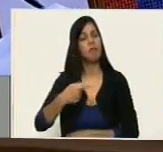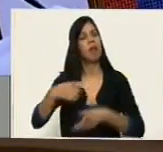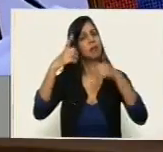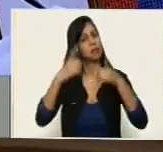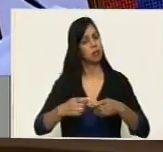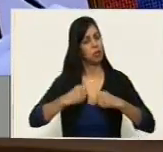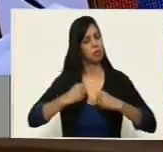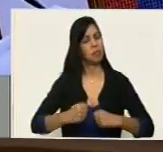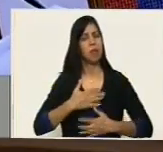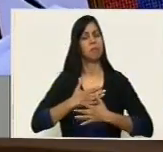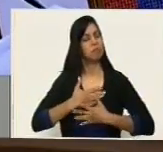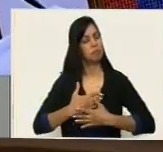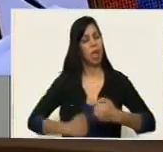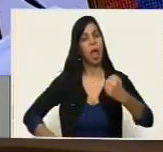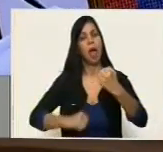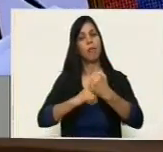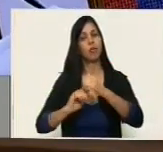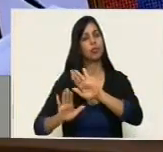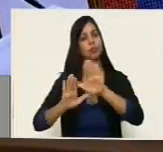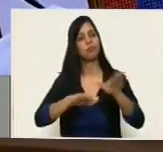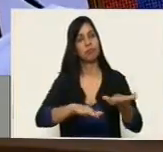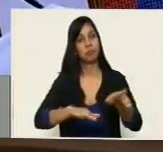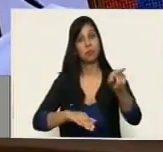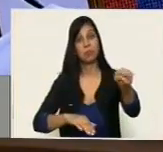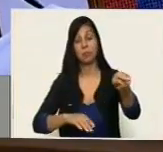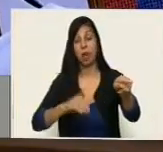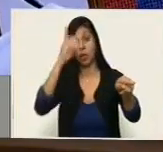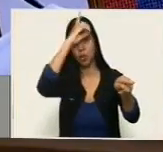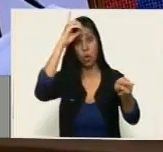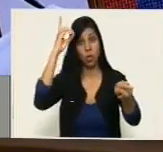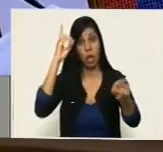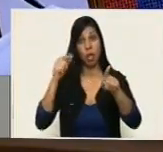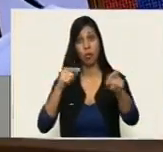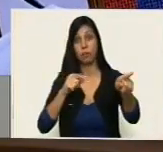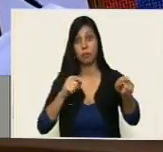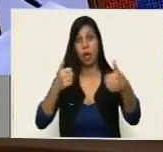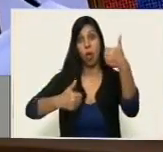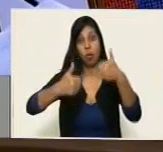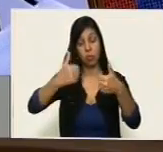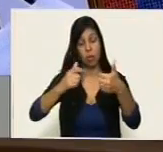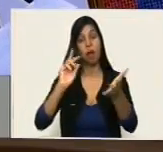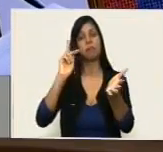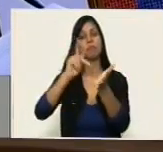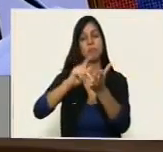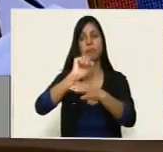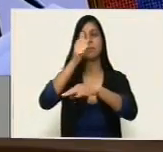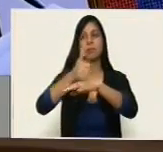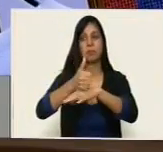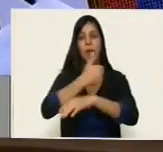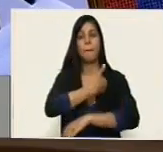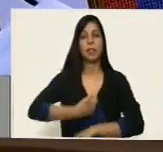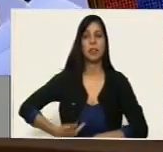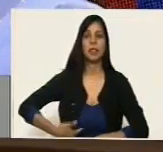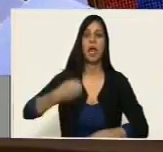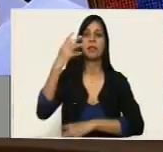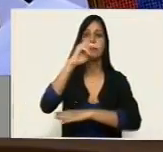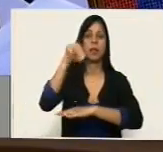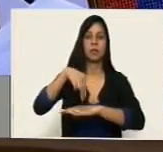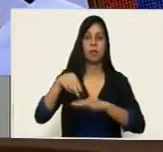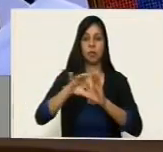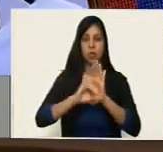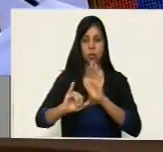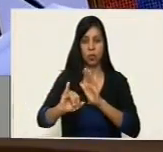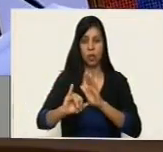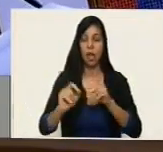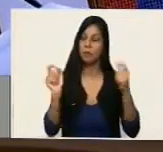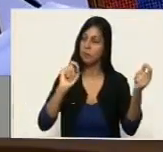y motivada su apoyo a la postulación del constituyente Diosdado Cabello Rondón como presidente de la Asamblea Nacional Constituyente. Al